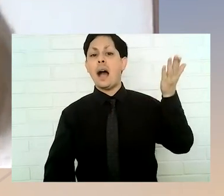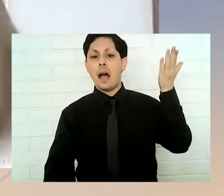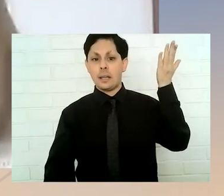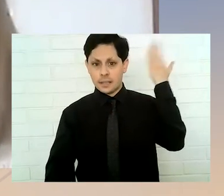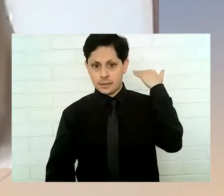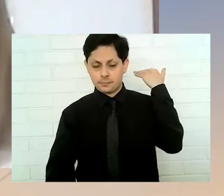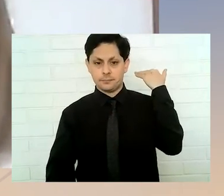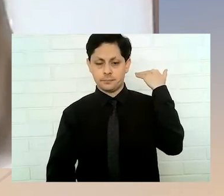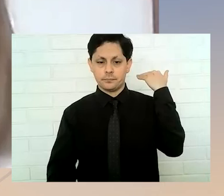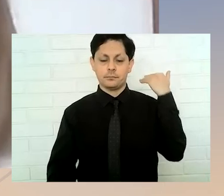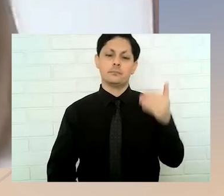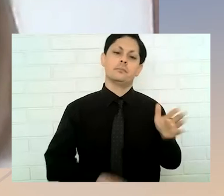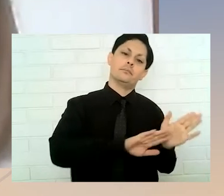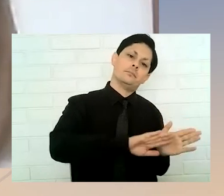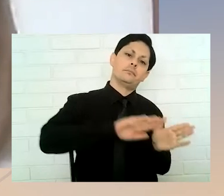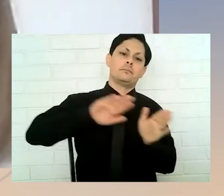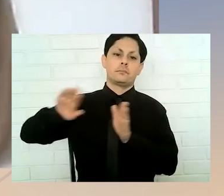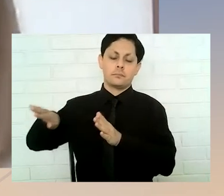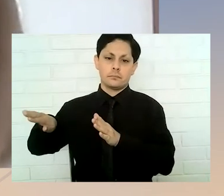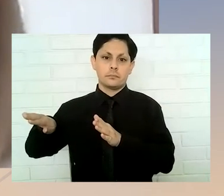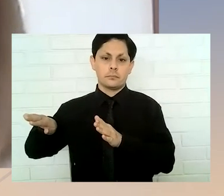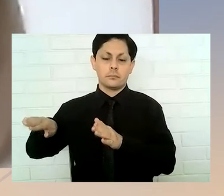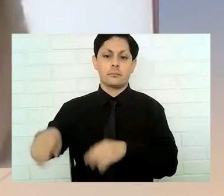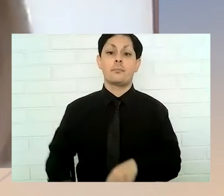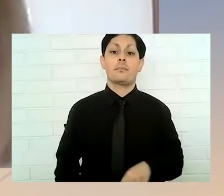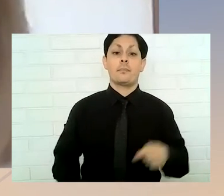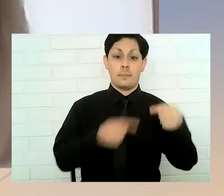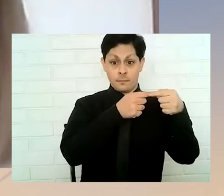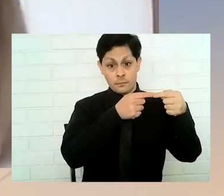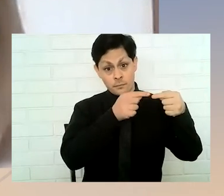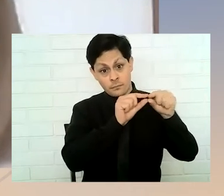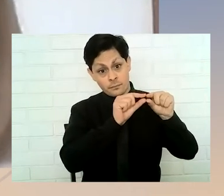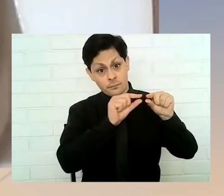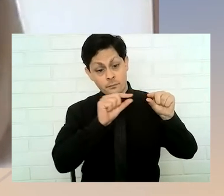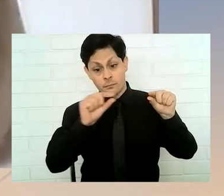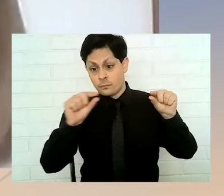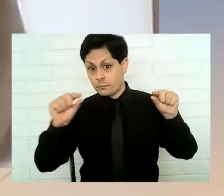otro lado, lo que constatamos en esas líneas de investigación, que duraron varios años,